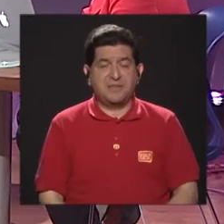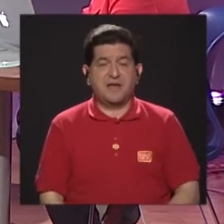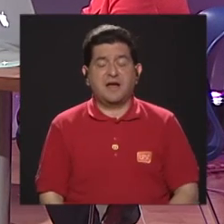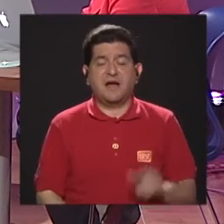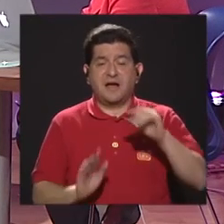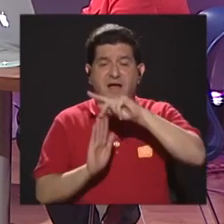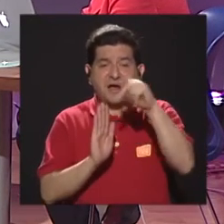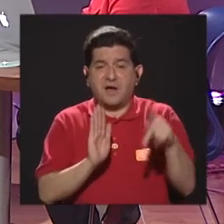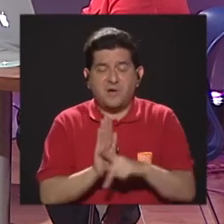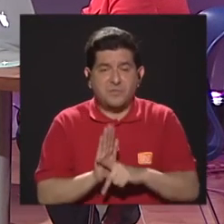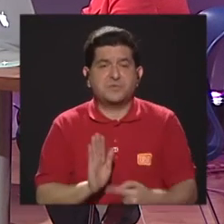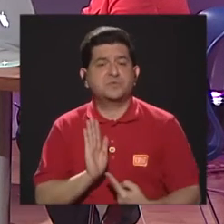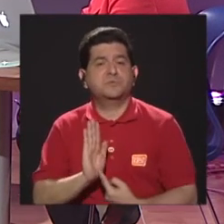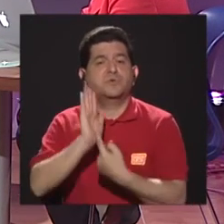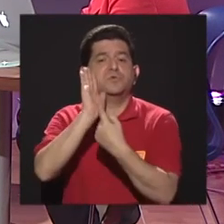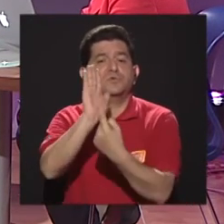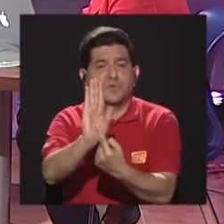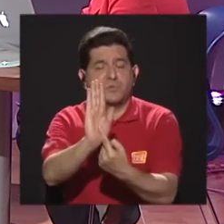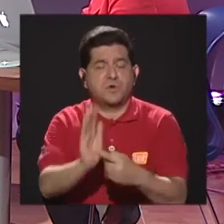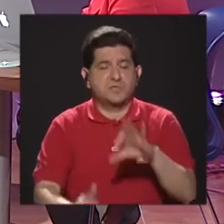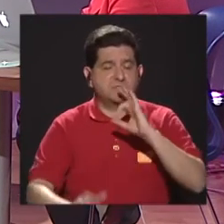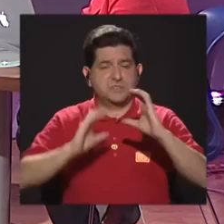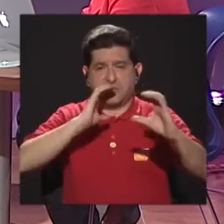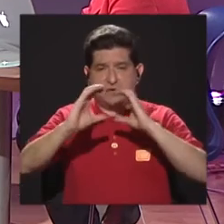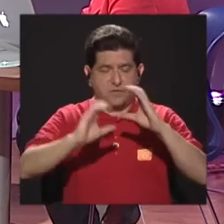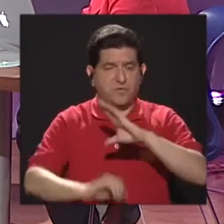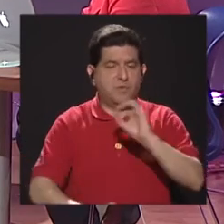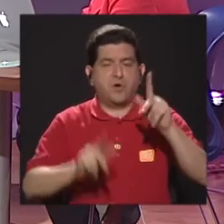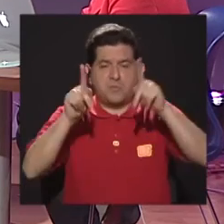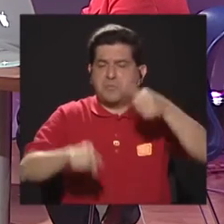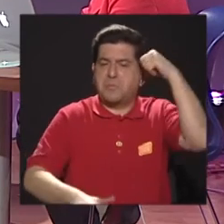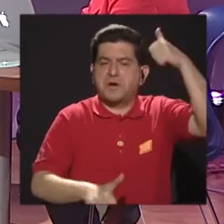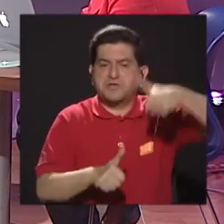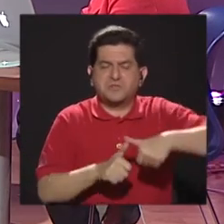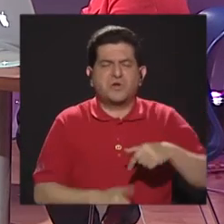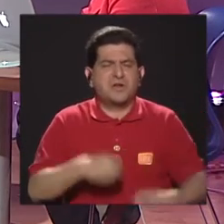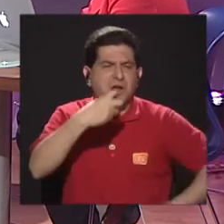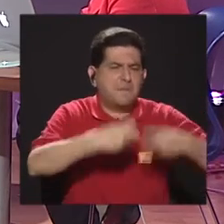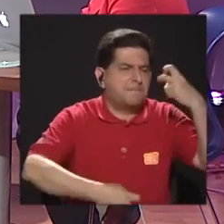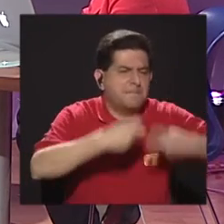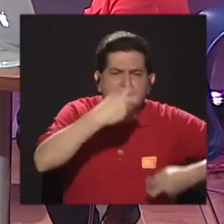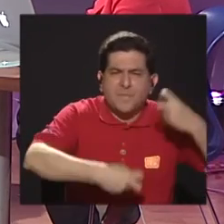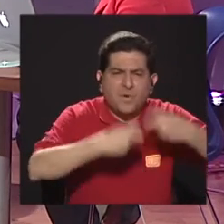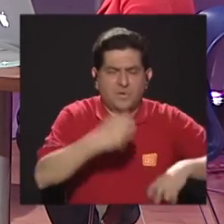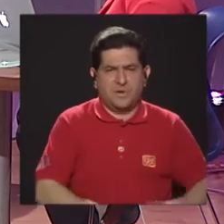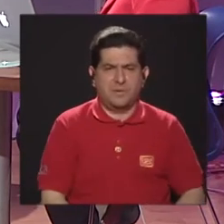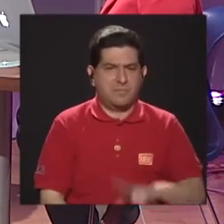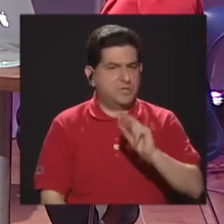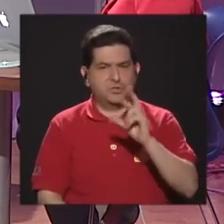principio de que lo que sale en los medios y lo que la gente recuerda son los escándalos y normalmente pues,